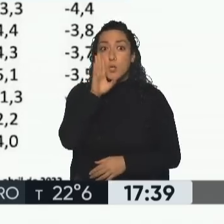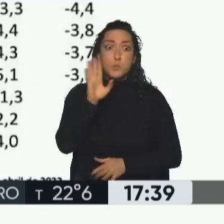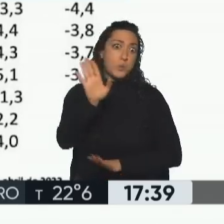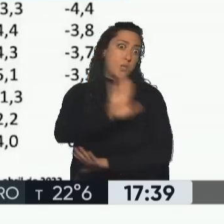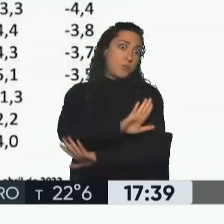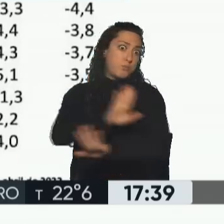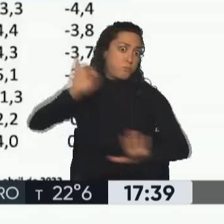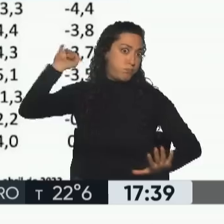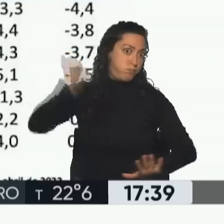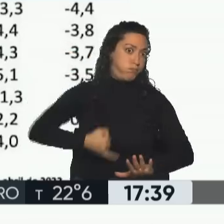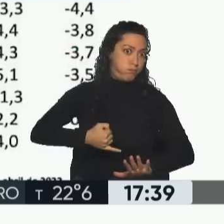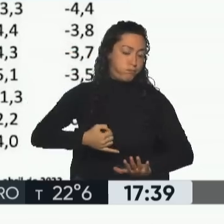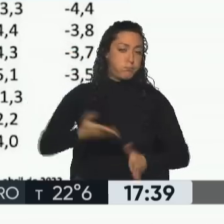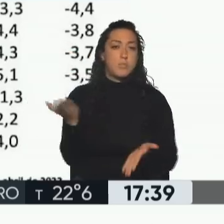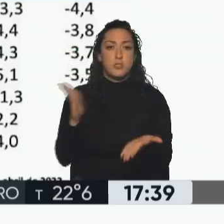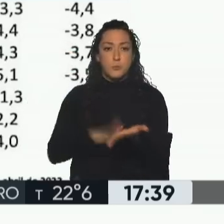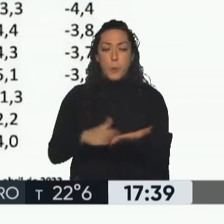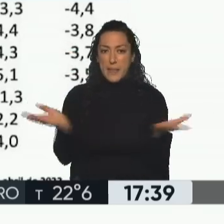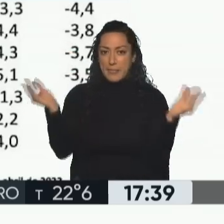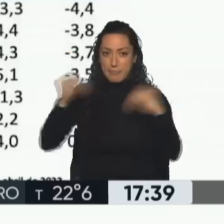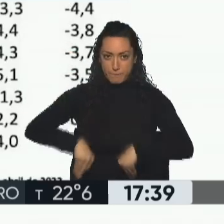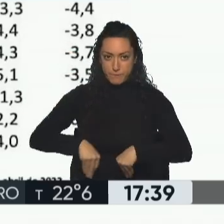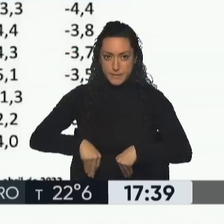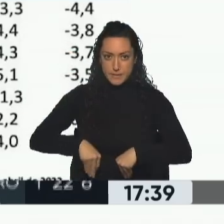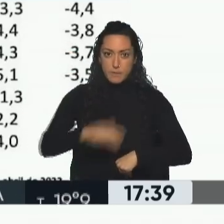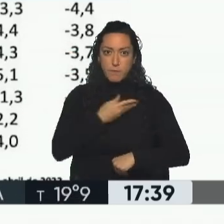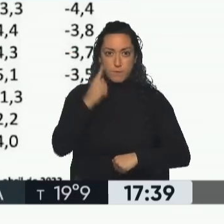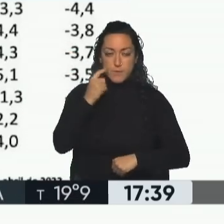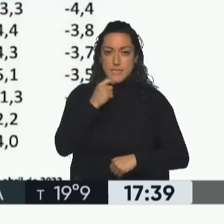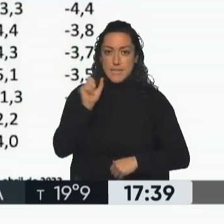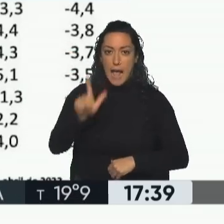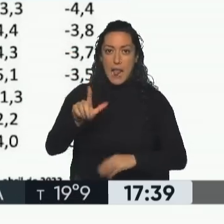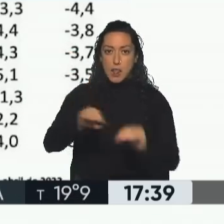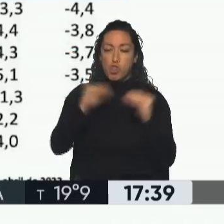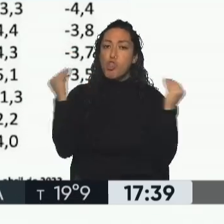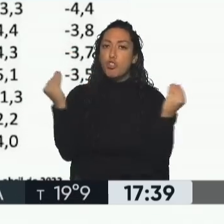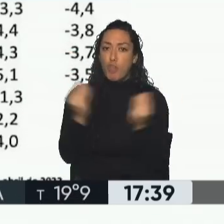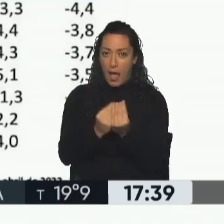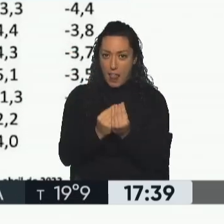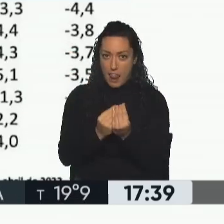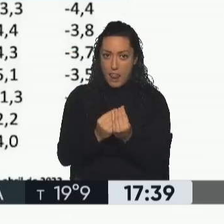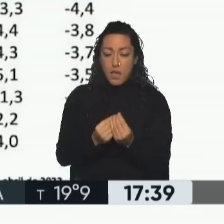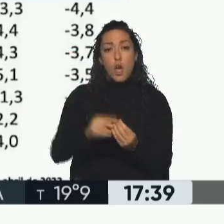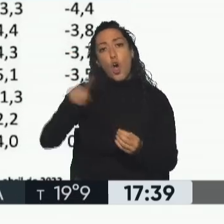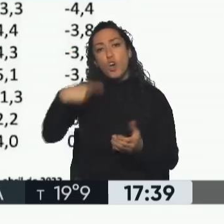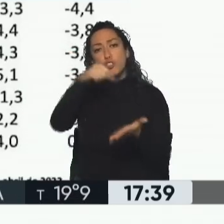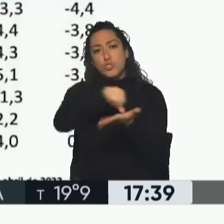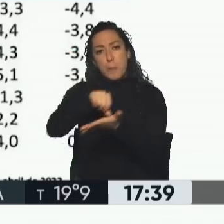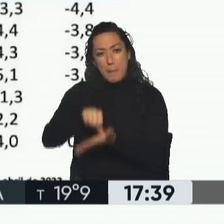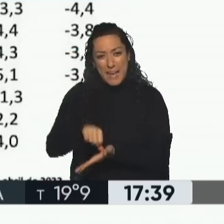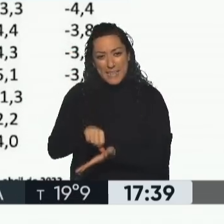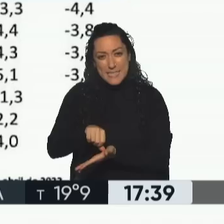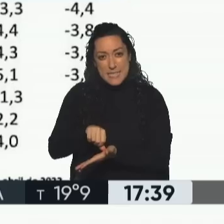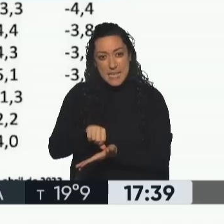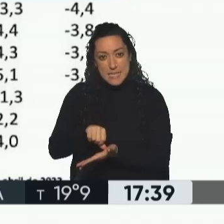récord en materia de déficit fiscal total. Todos los demás países que nos